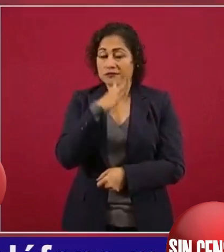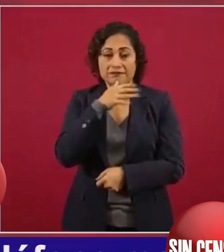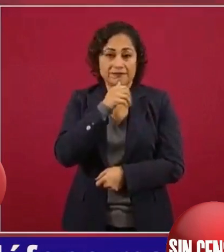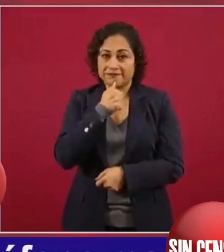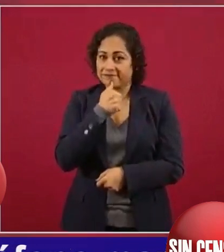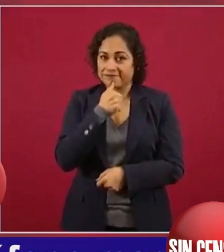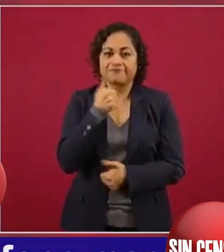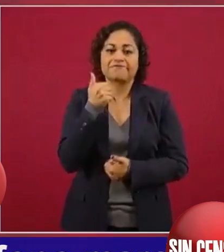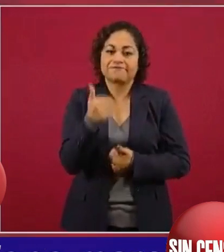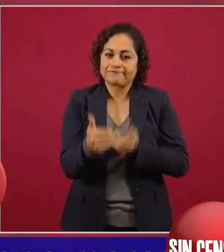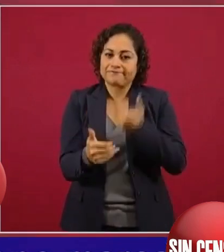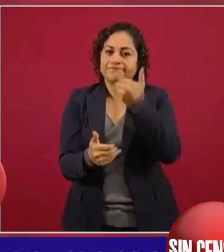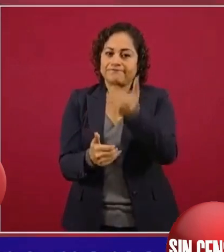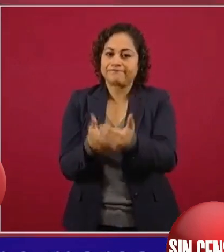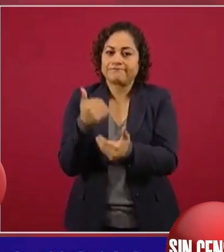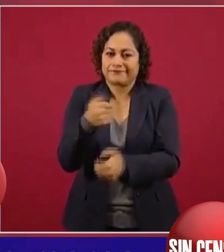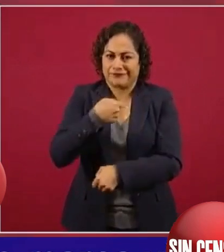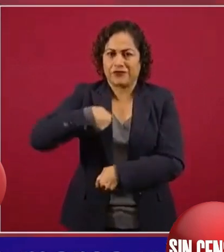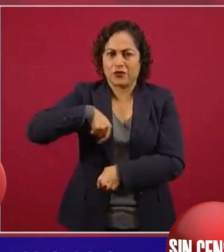Ahora imagínense,